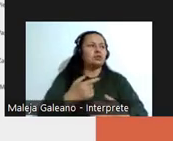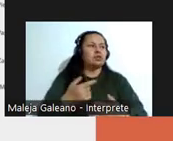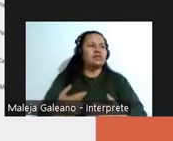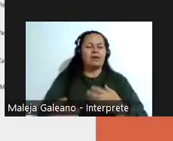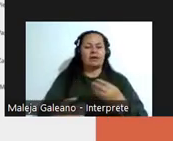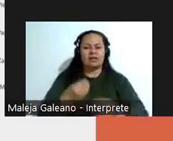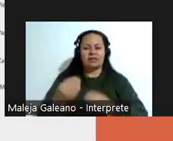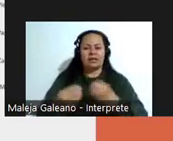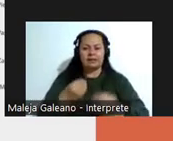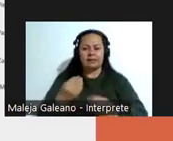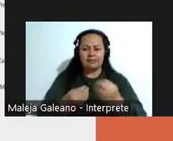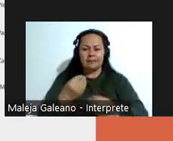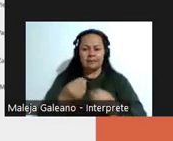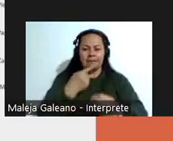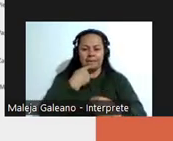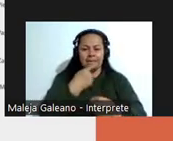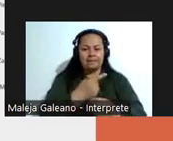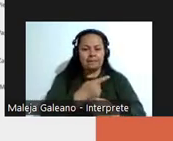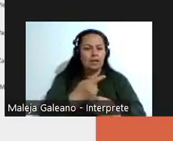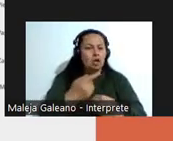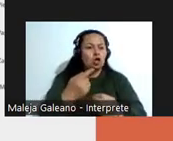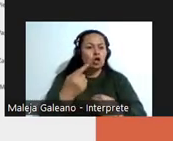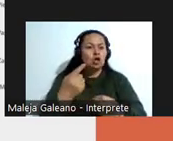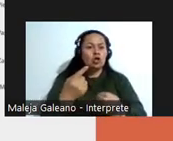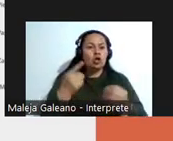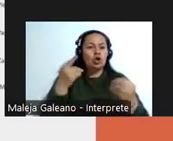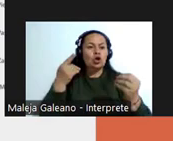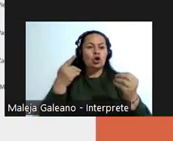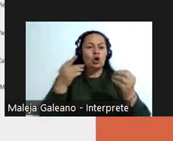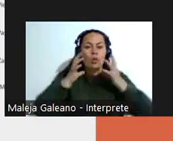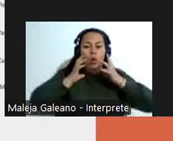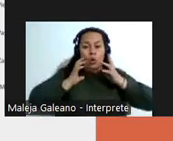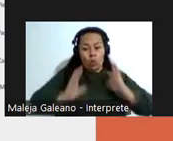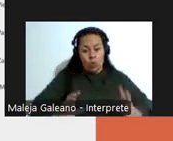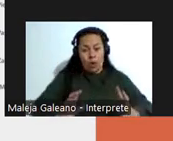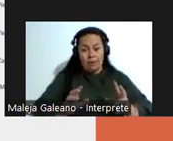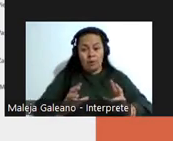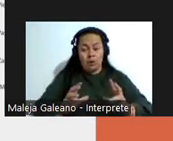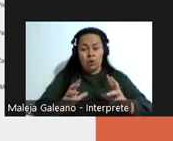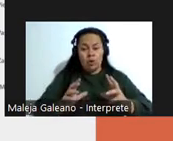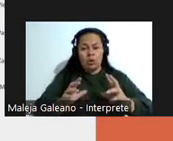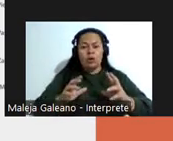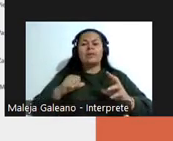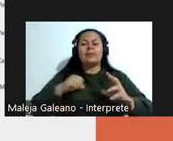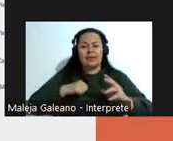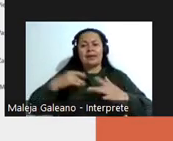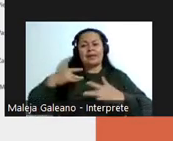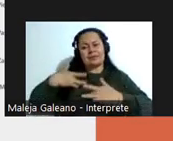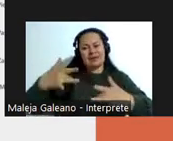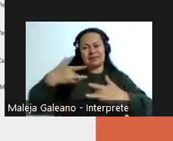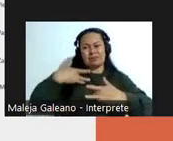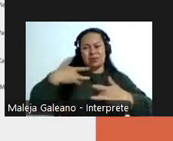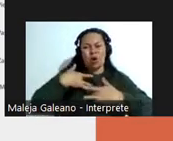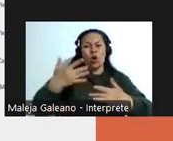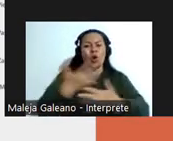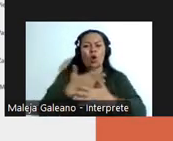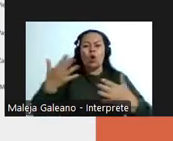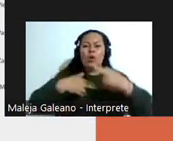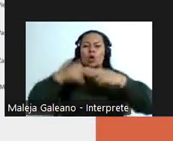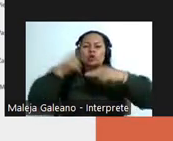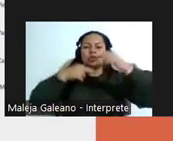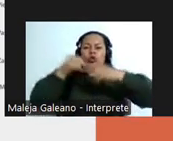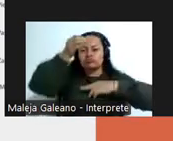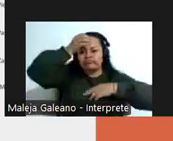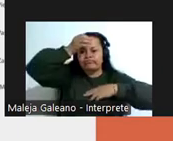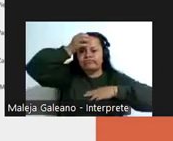ejercicio, solamente decirles que el cuerpo conforma un dispositivo de construcción de